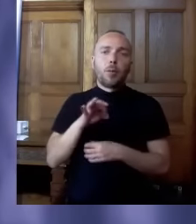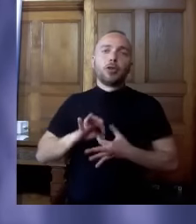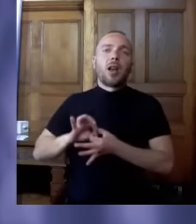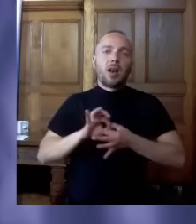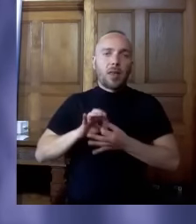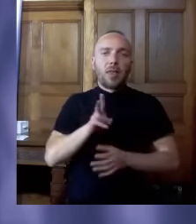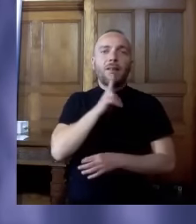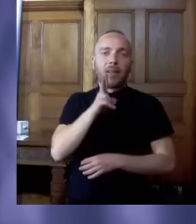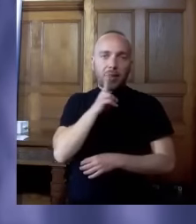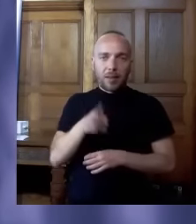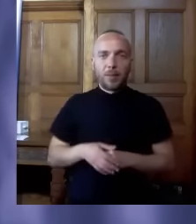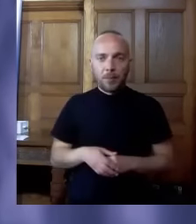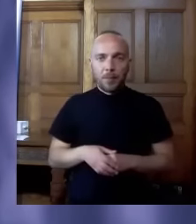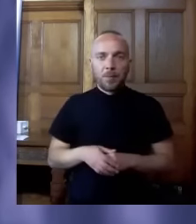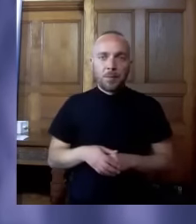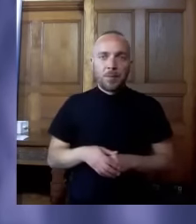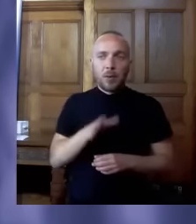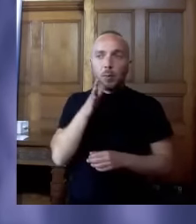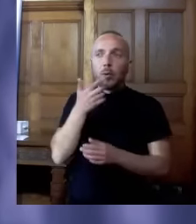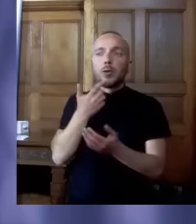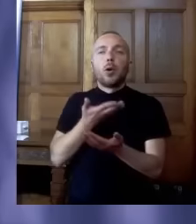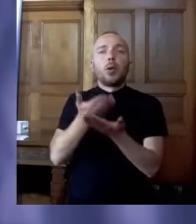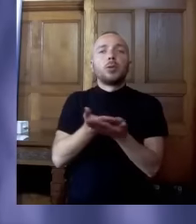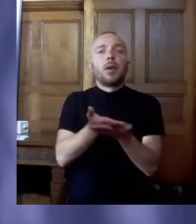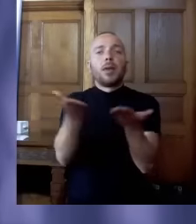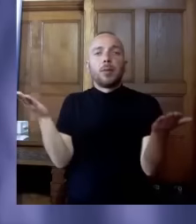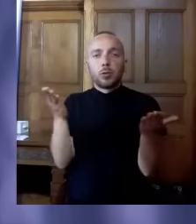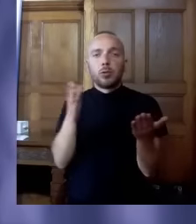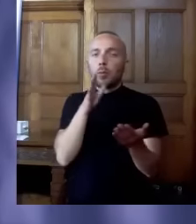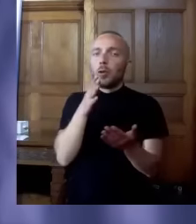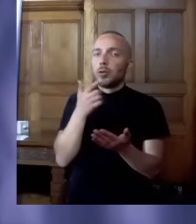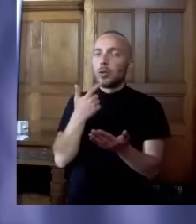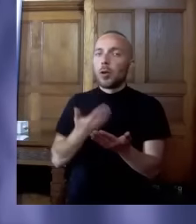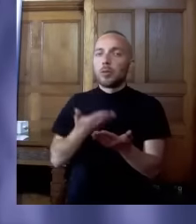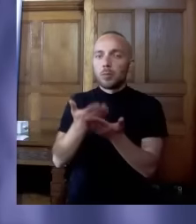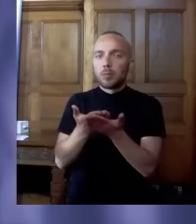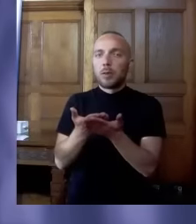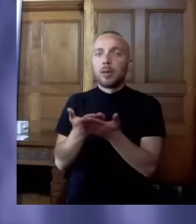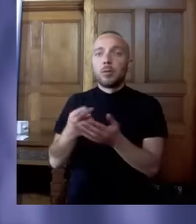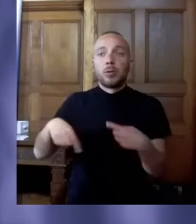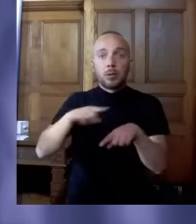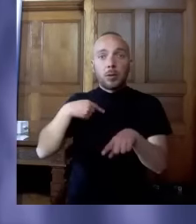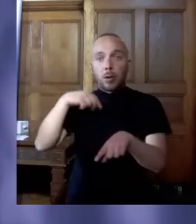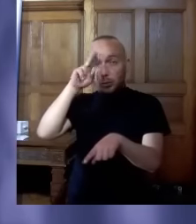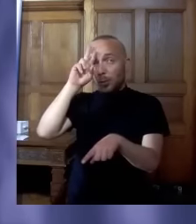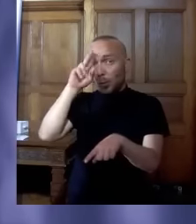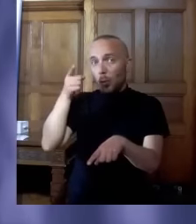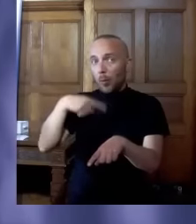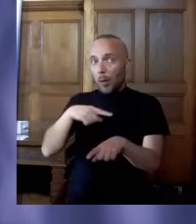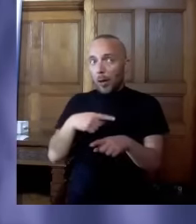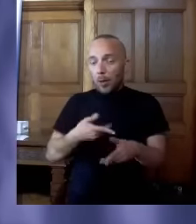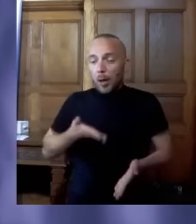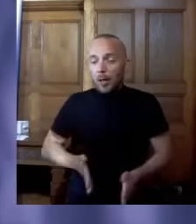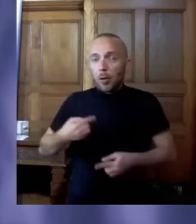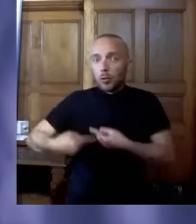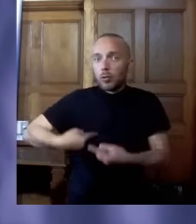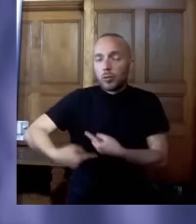eso os pedimos por eso os pedimos a aquellos y aquellas que os preocupa que os preocupa lo que estamos dejando a nuestros hijos y